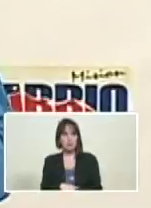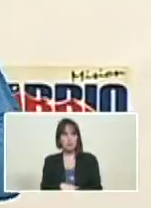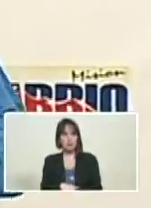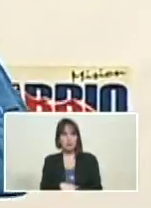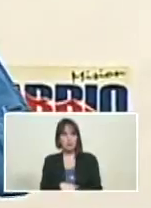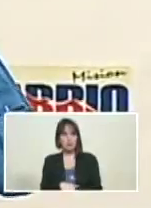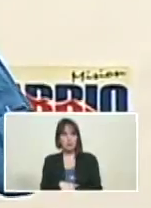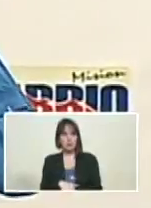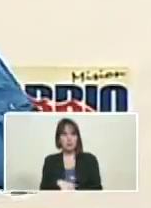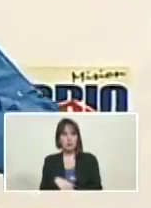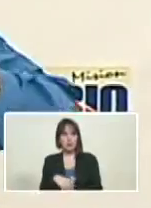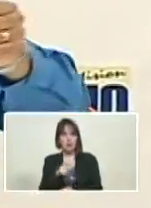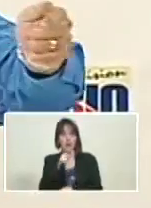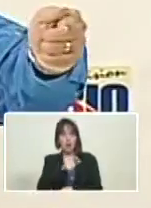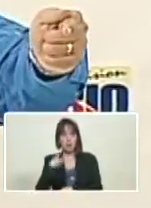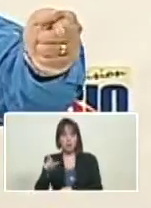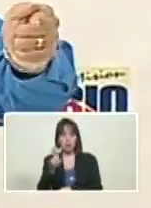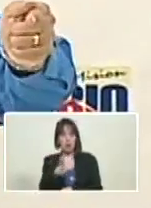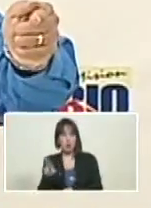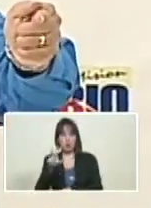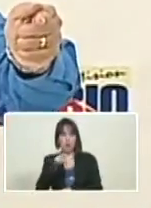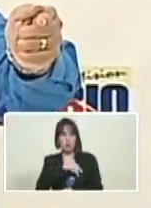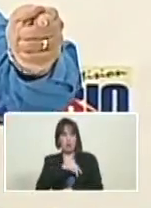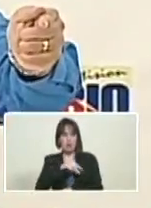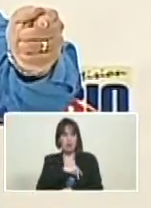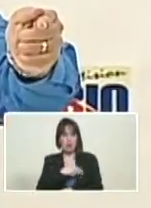donde el carnetizado pueda tener acceso